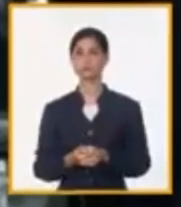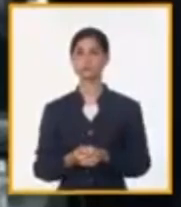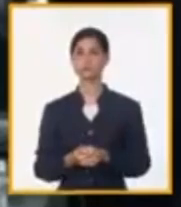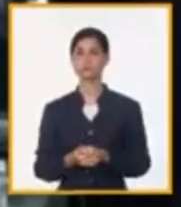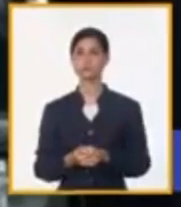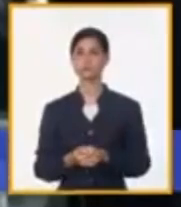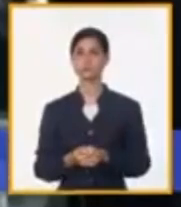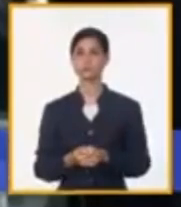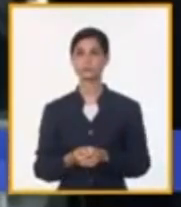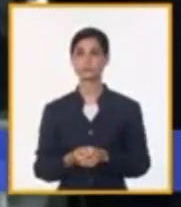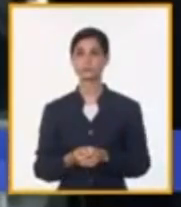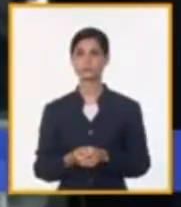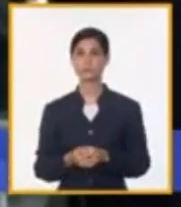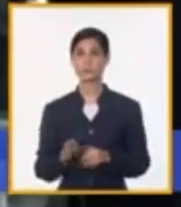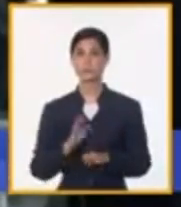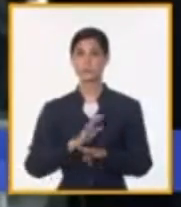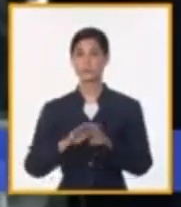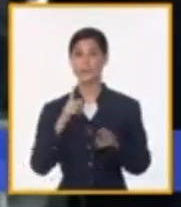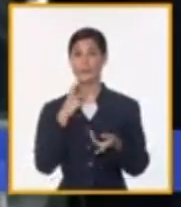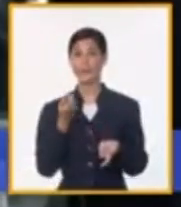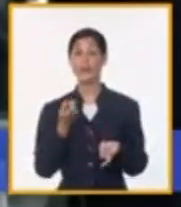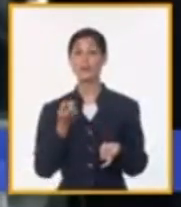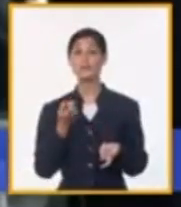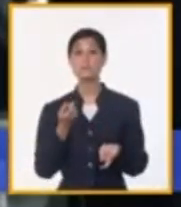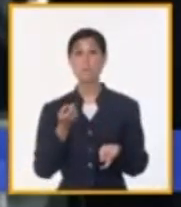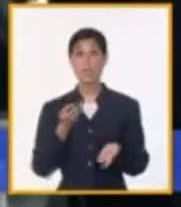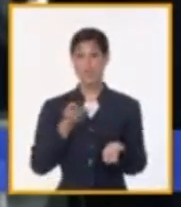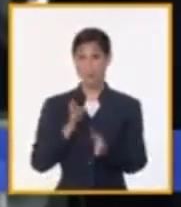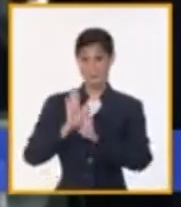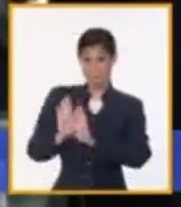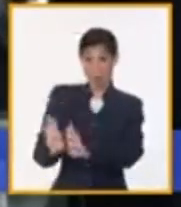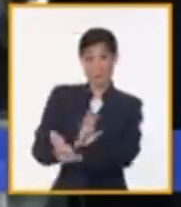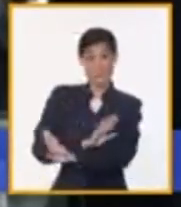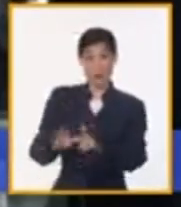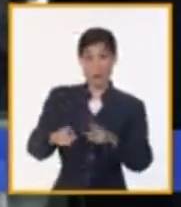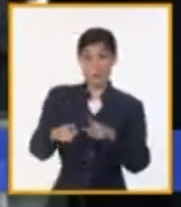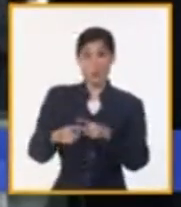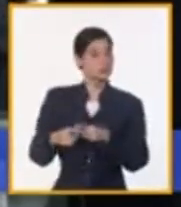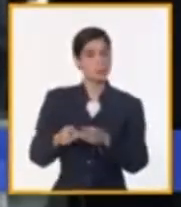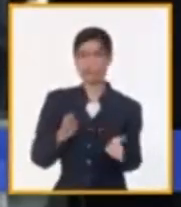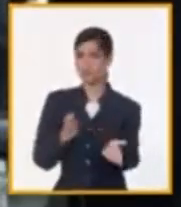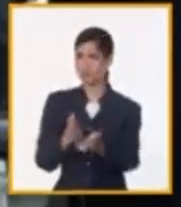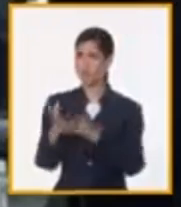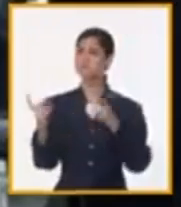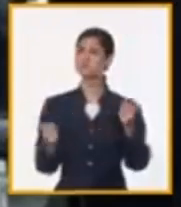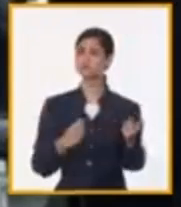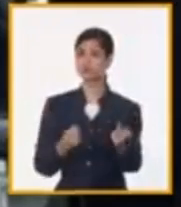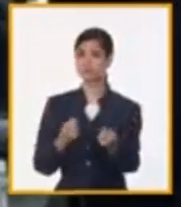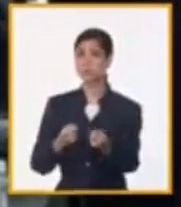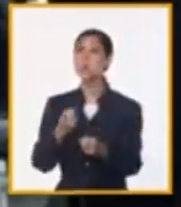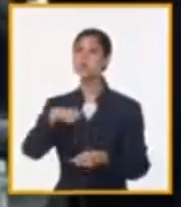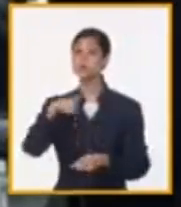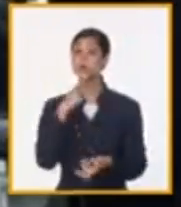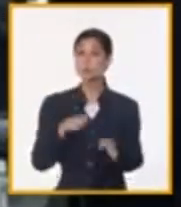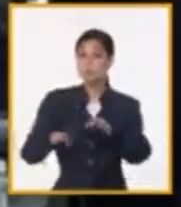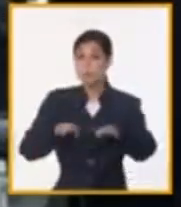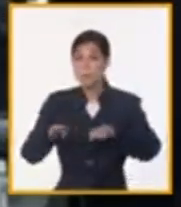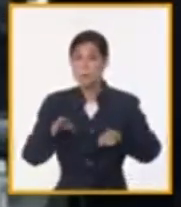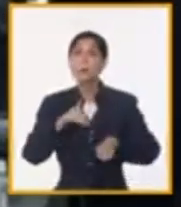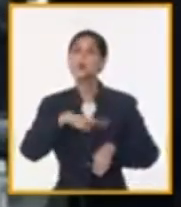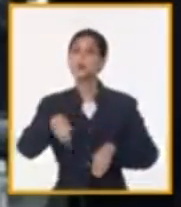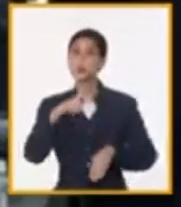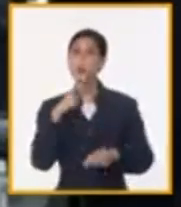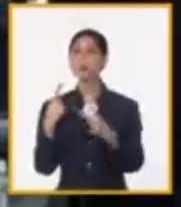israelí las amenazas no nos detendrán y no tememos El peor de los escenarios estamos preparados para afrontar todos los